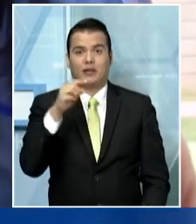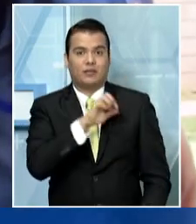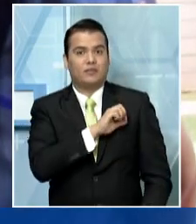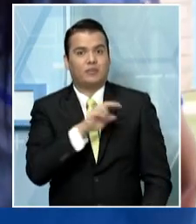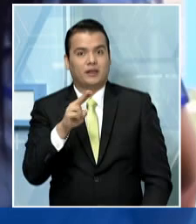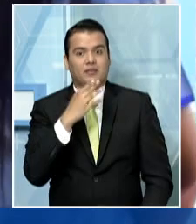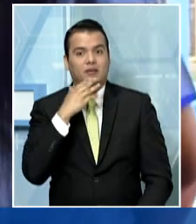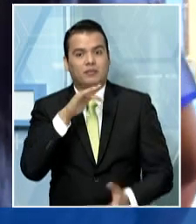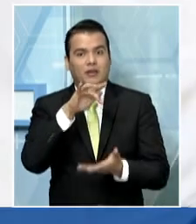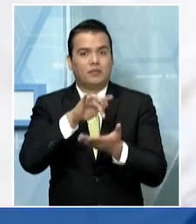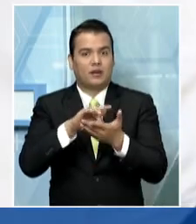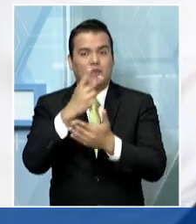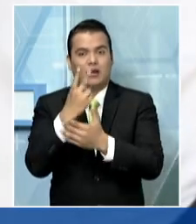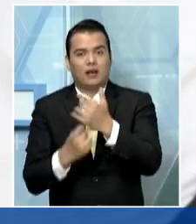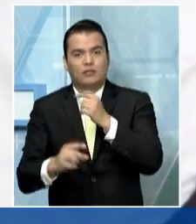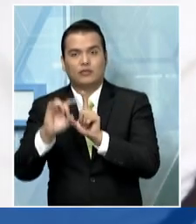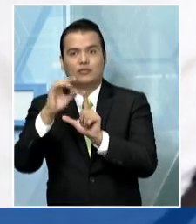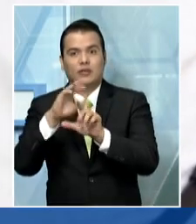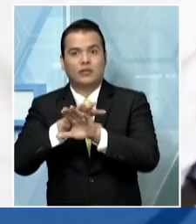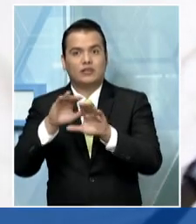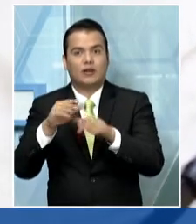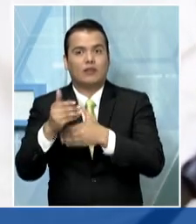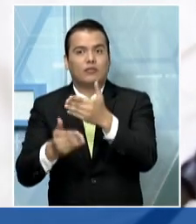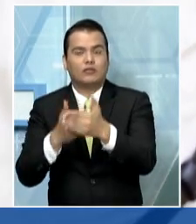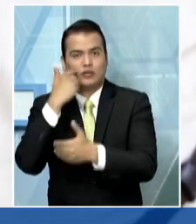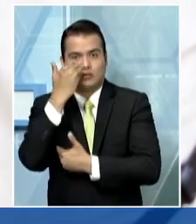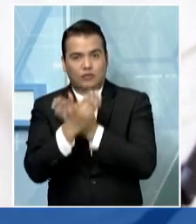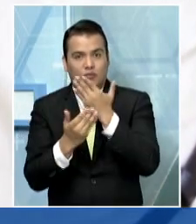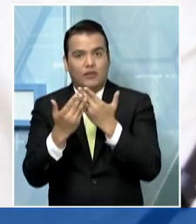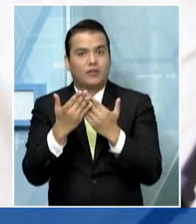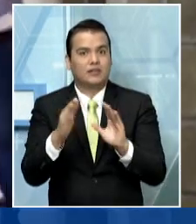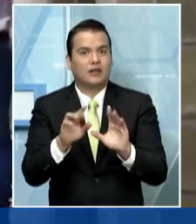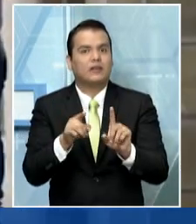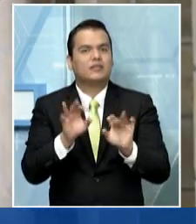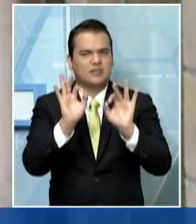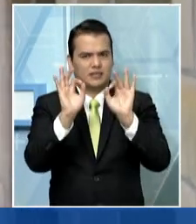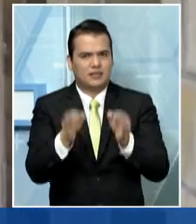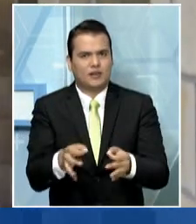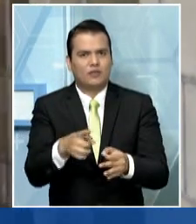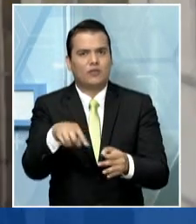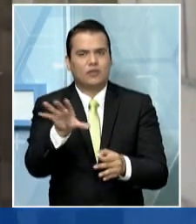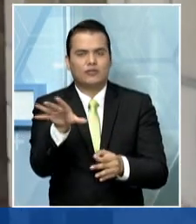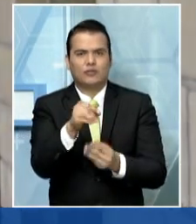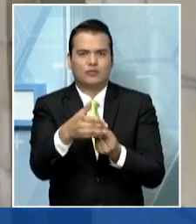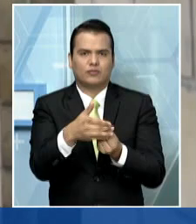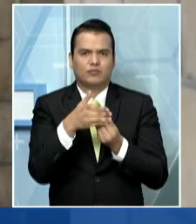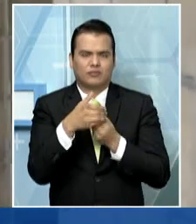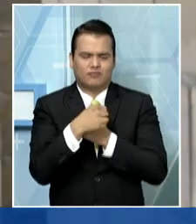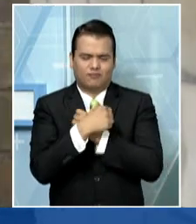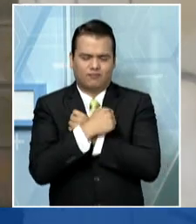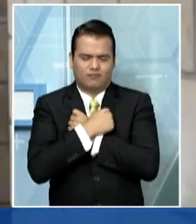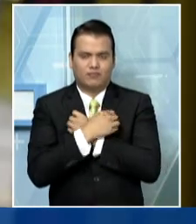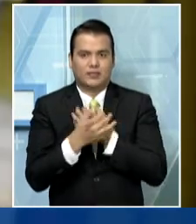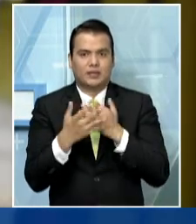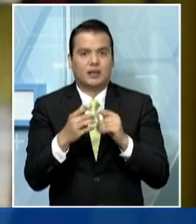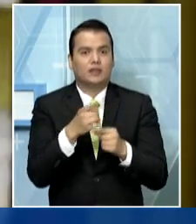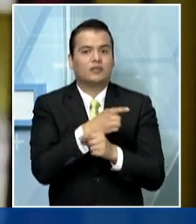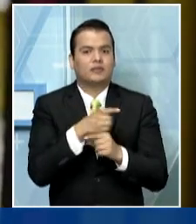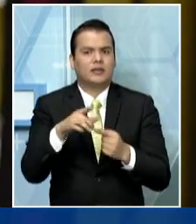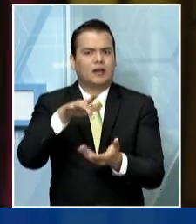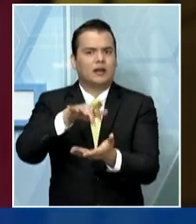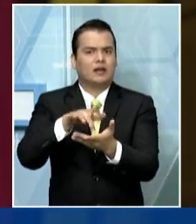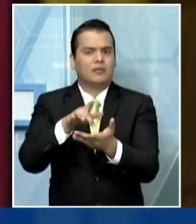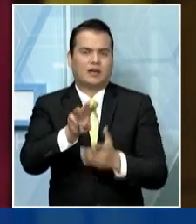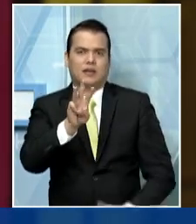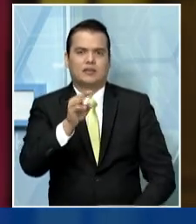en tener un piloto de alternancia segura, con toda la calidad y con todo el amor para los niños de Jamundí. Que llamaran 2 o 3 veces a la semana, pero ¿cómo